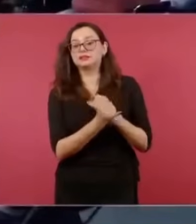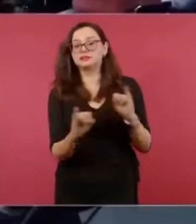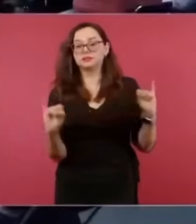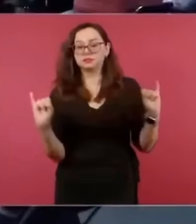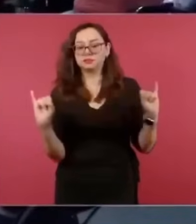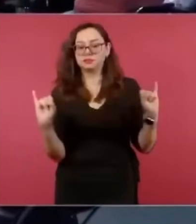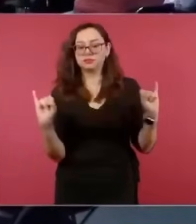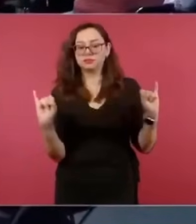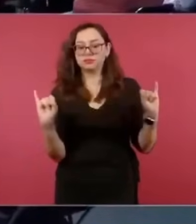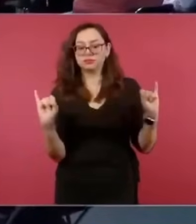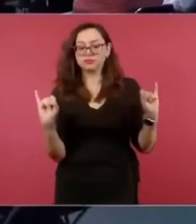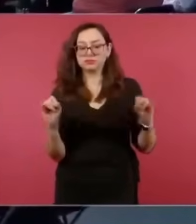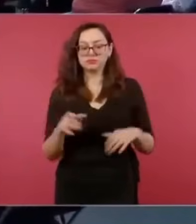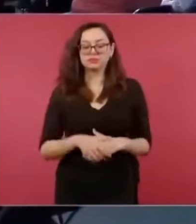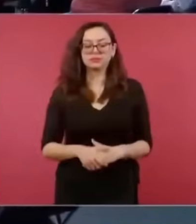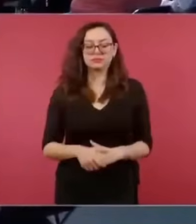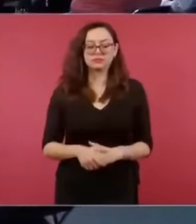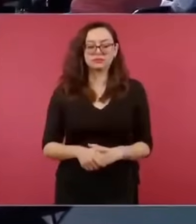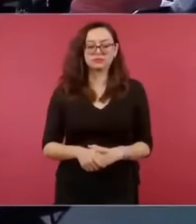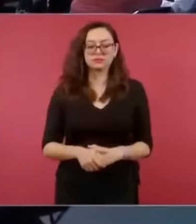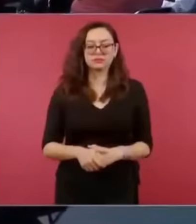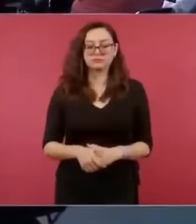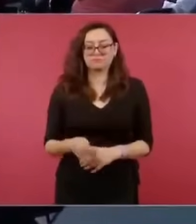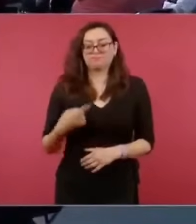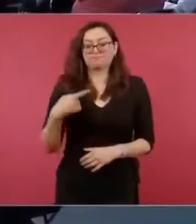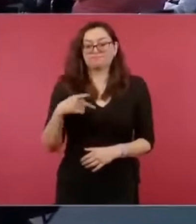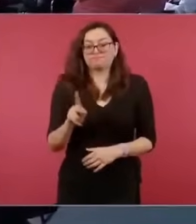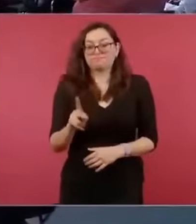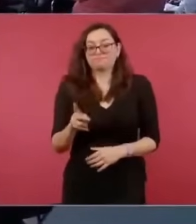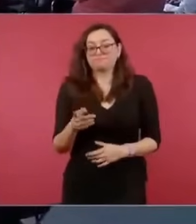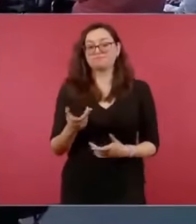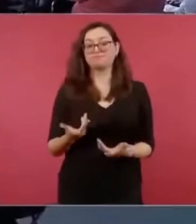Pero miren esto, que se permitía